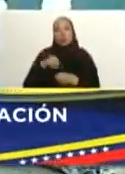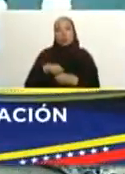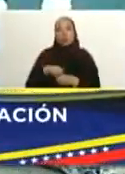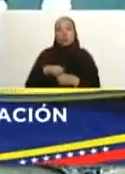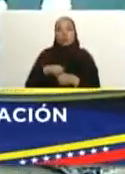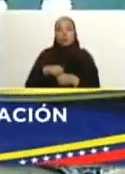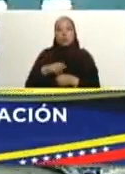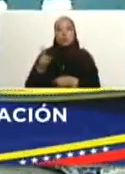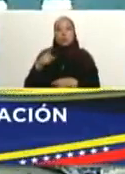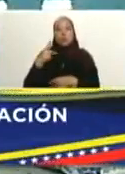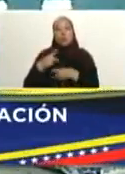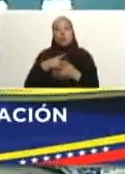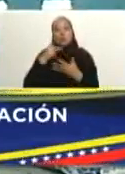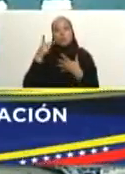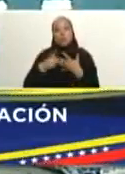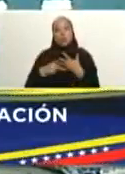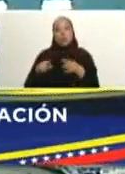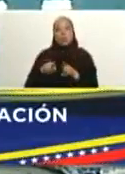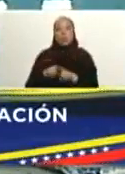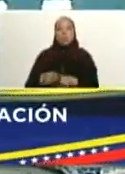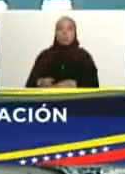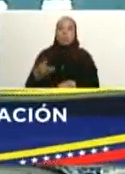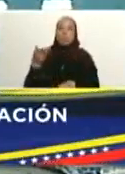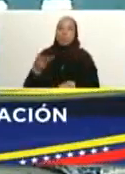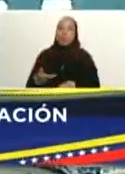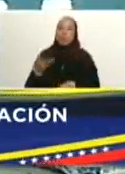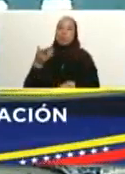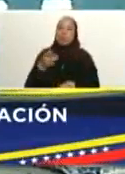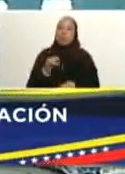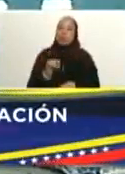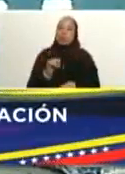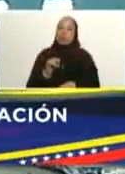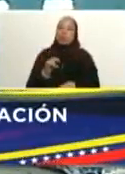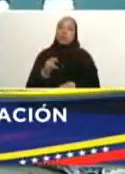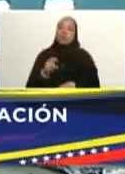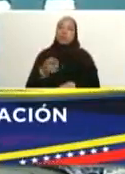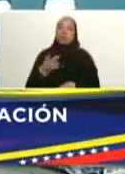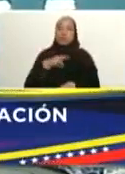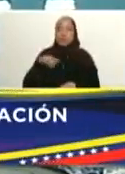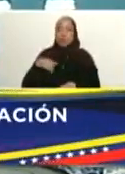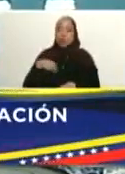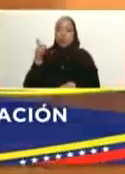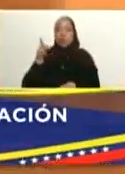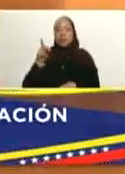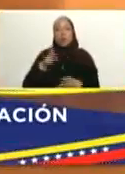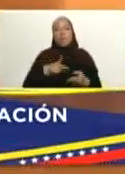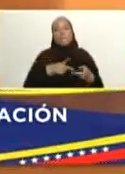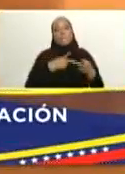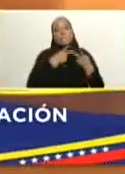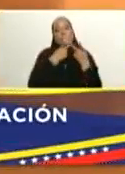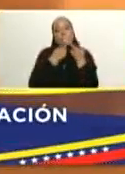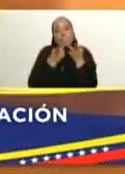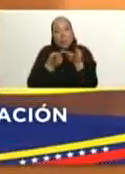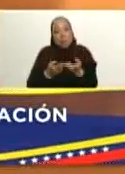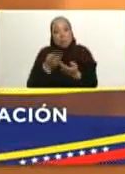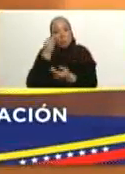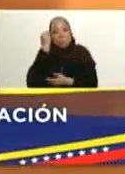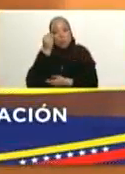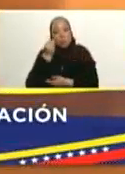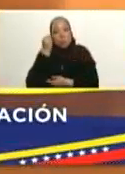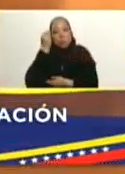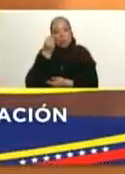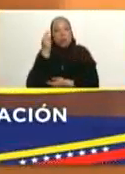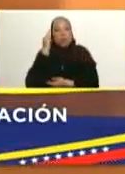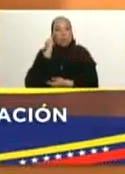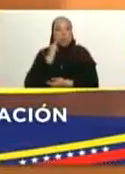marco de uno de los proyectos más importantes que tenemos como Morar y Luces, son nuestras primeras necesidades, un pensamiento del padre